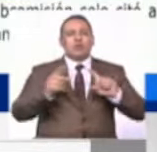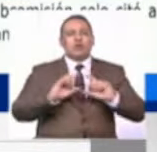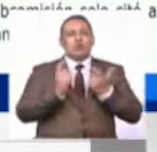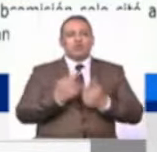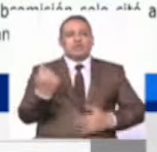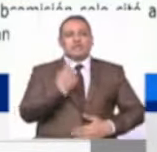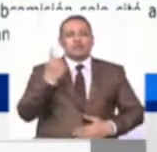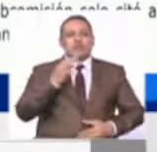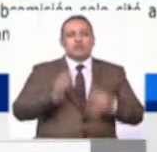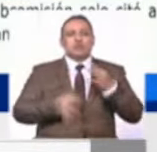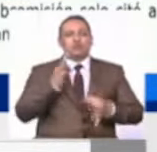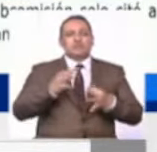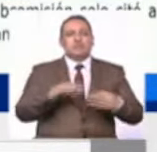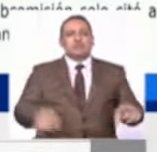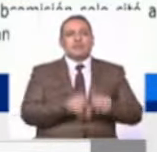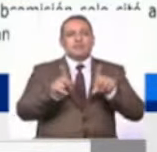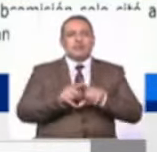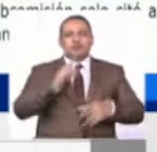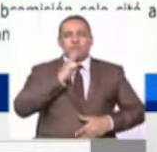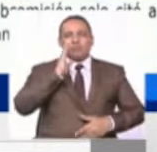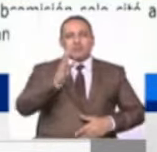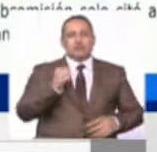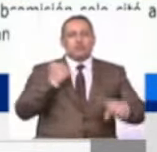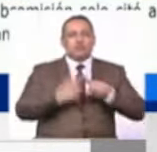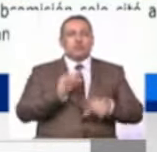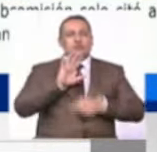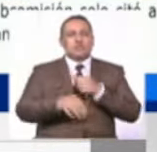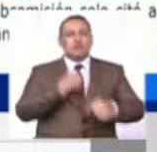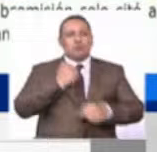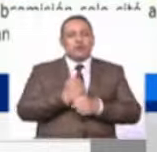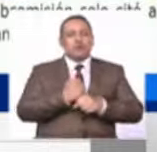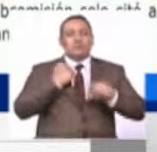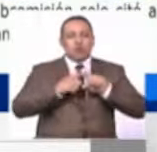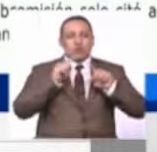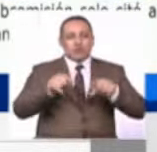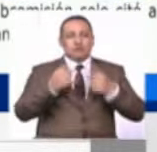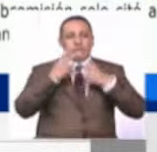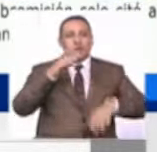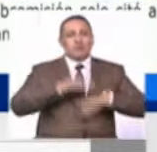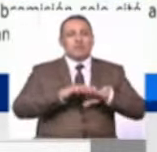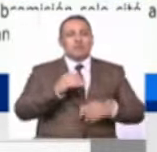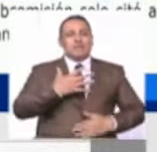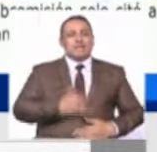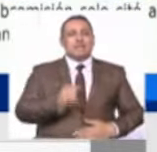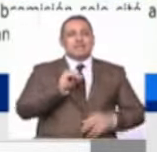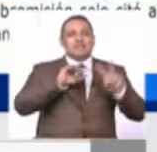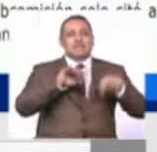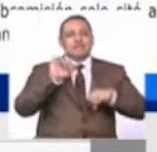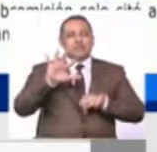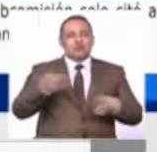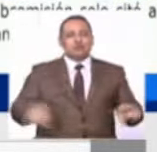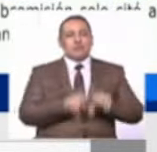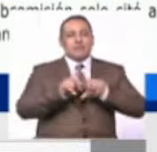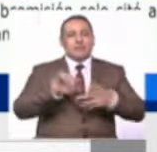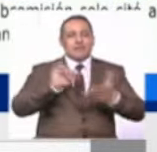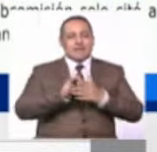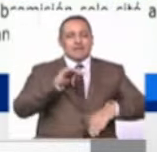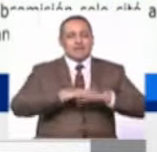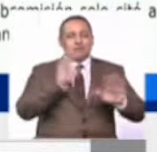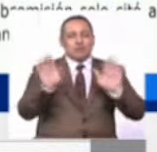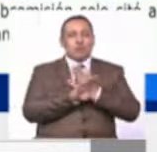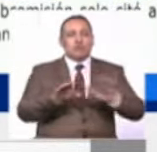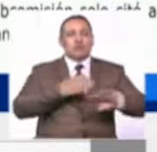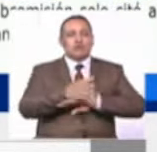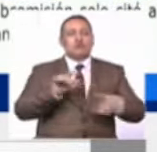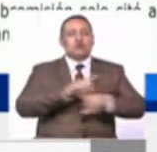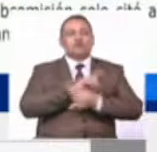Nacional de justicia son designados por 5 años y por eso el límite de los 75 años es para el acceso y